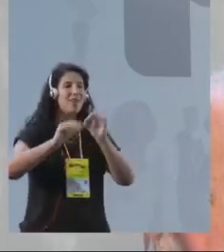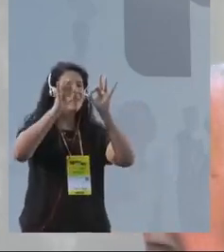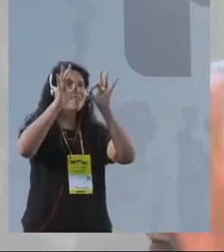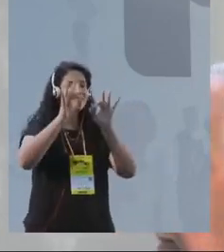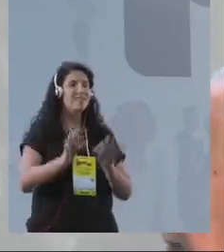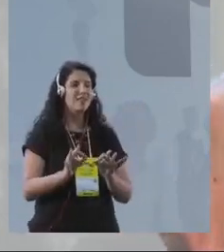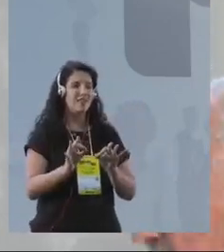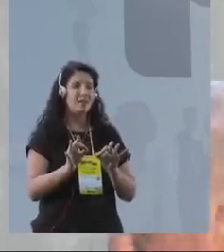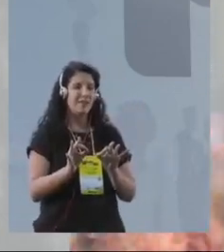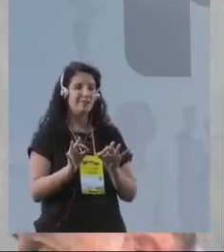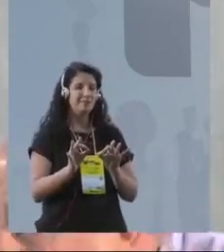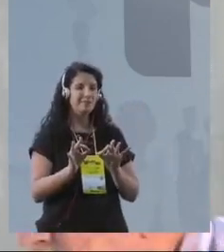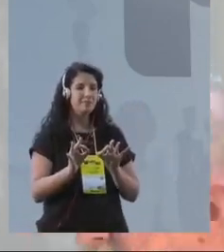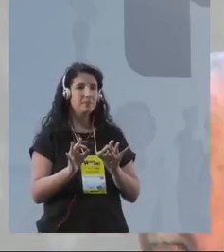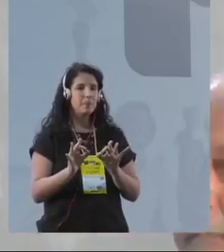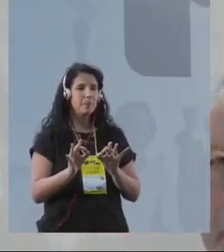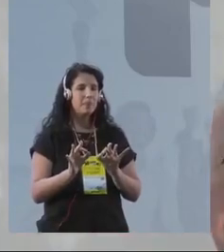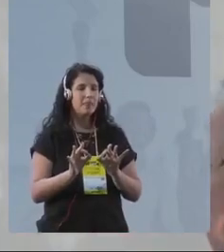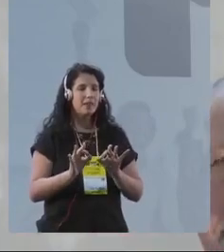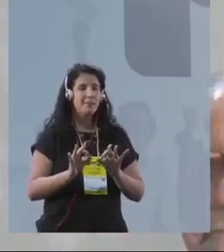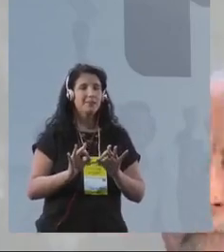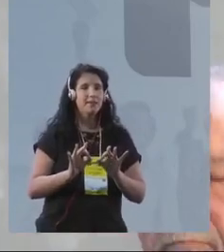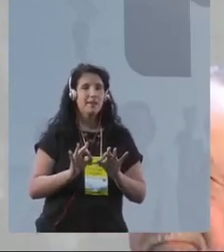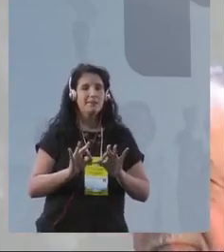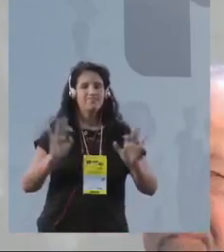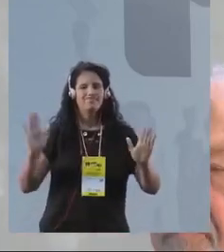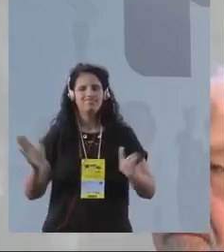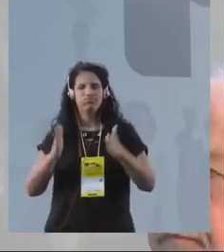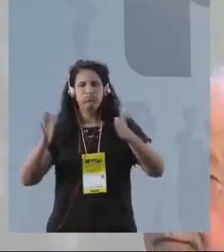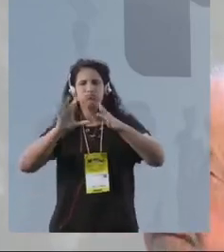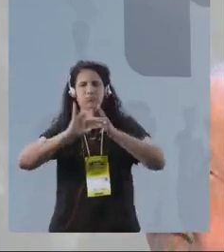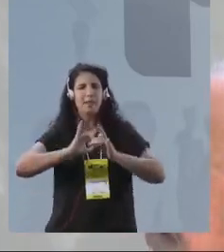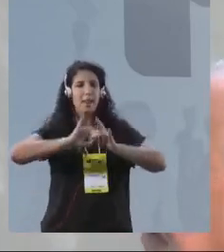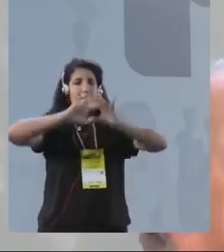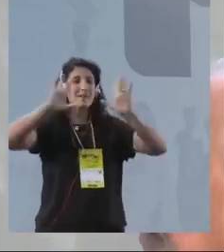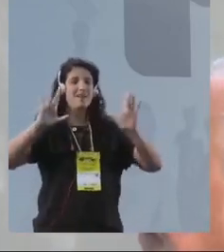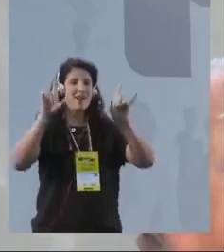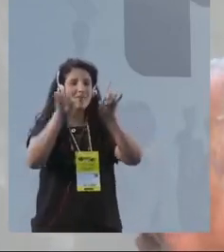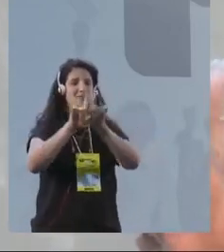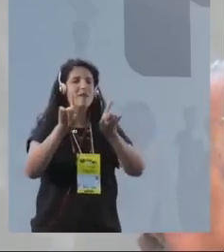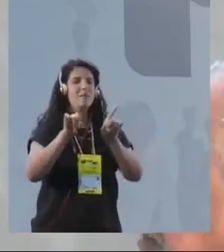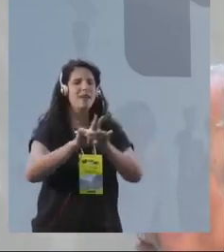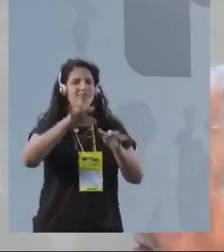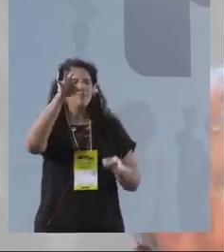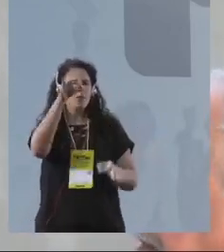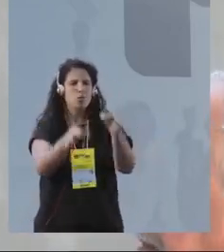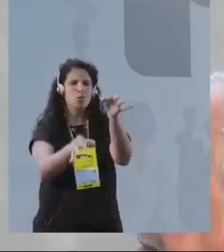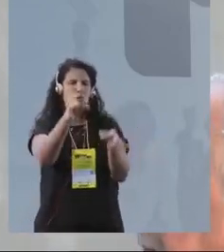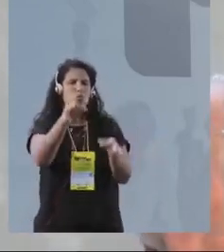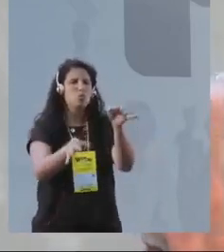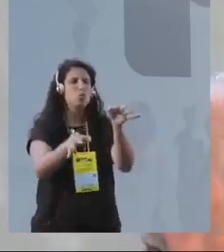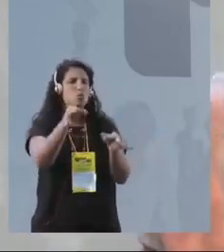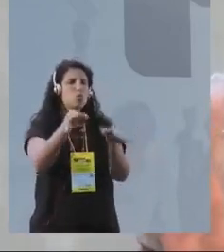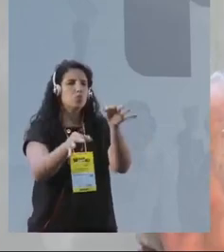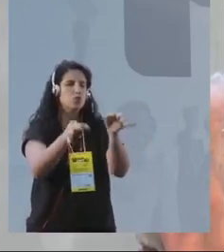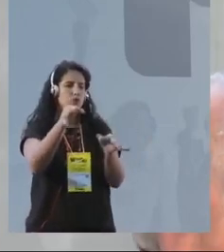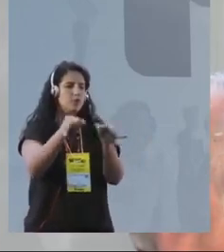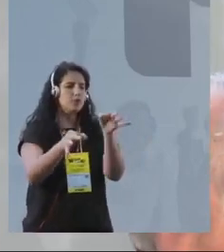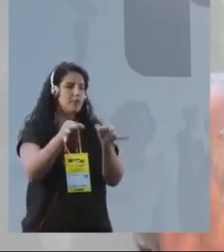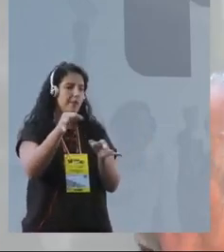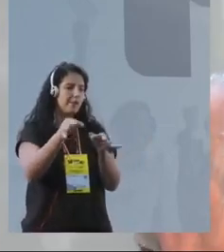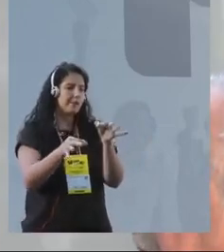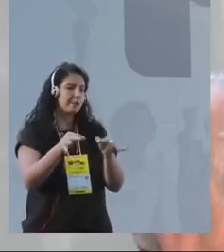la emancipación, de la libertad, de la justicia y de la